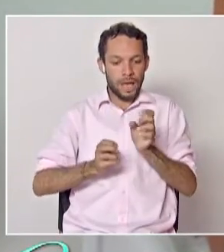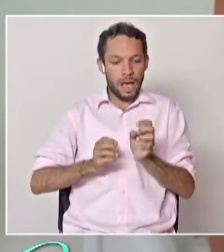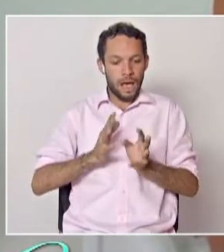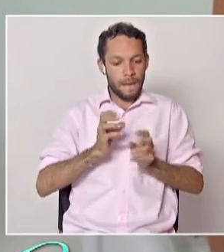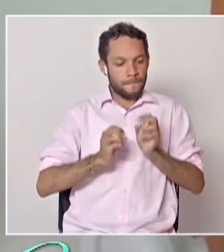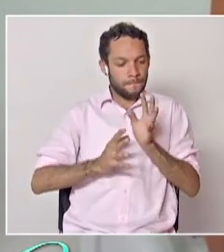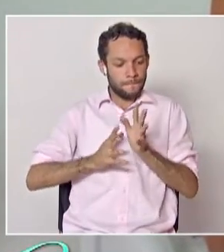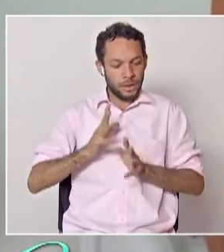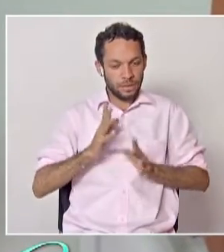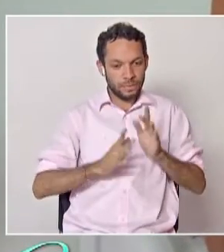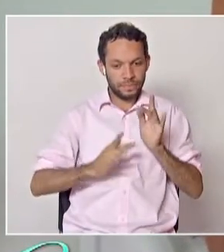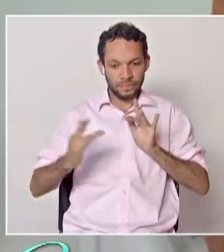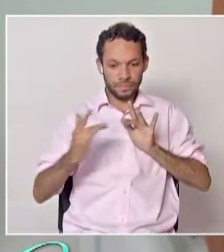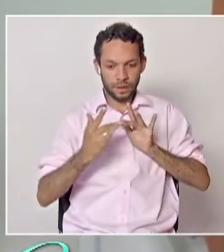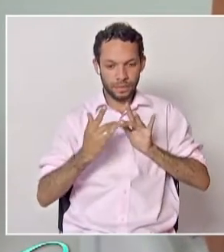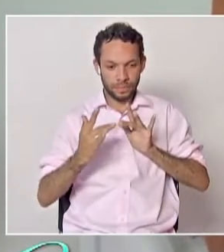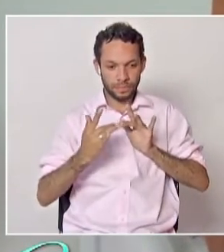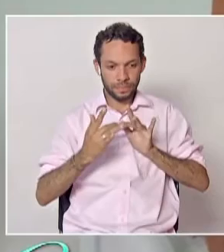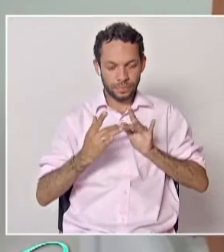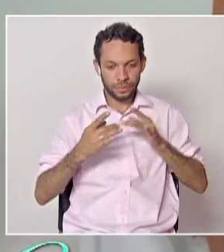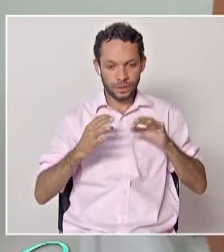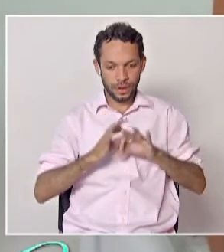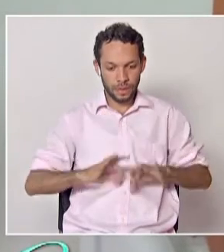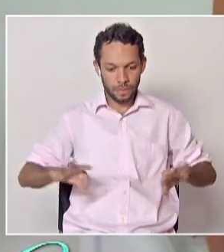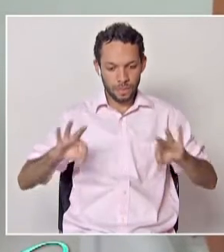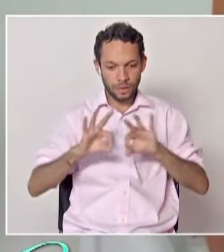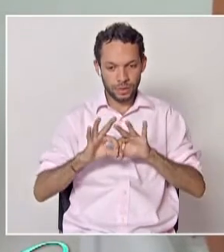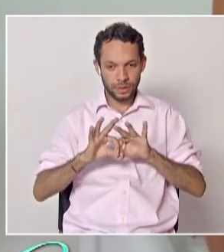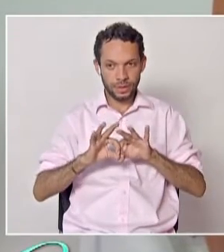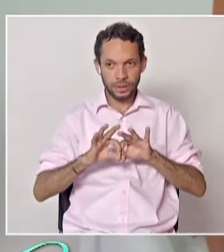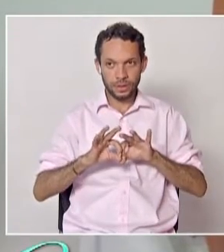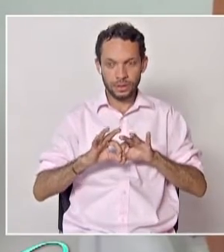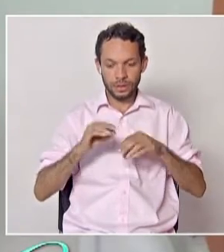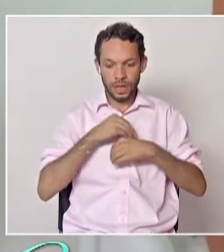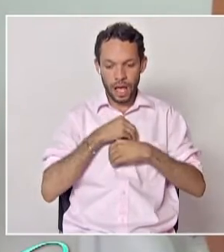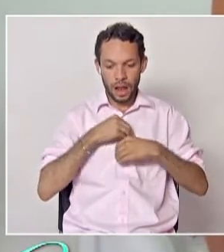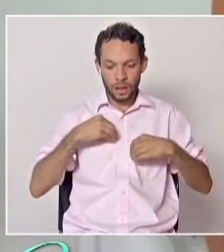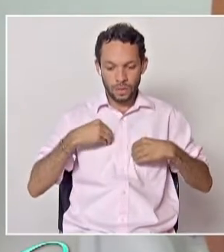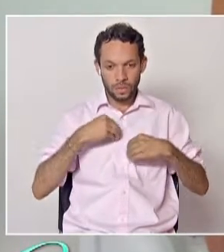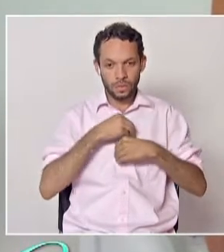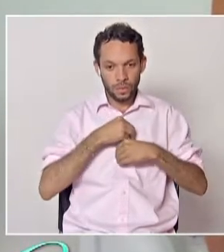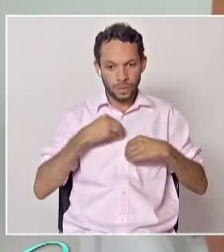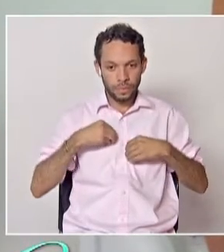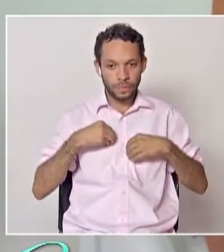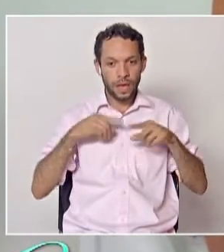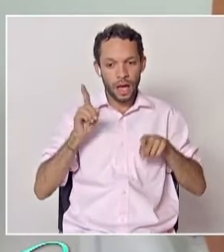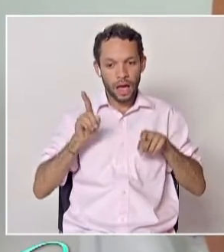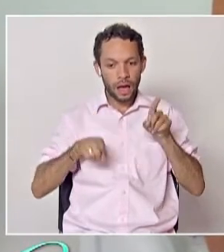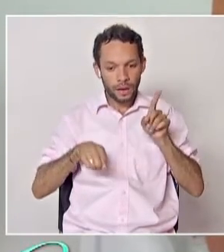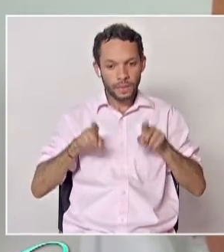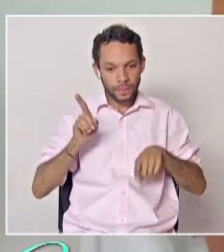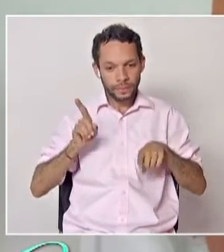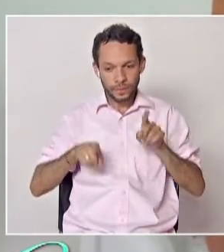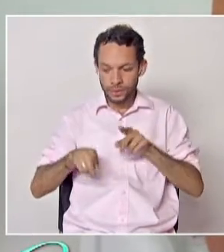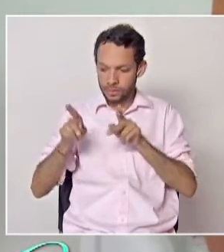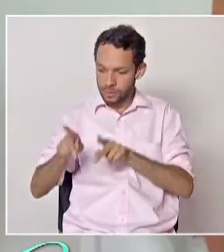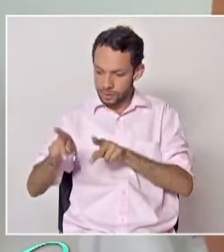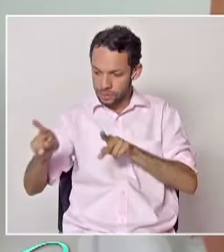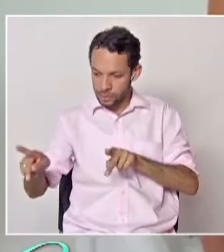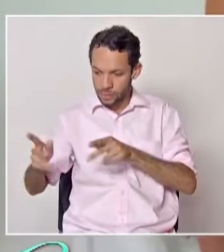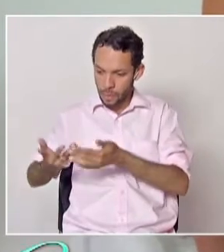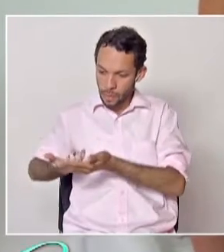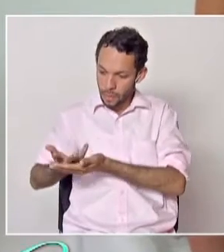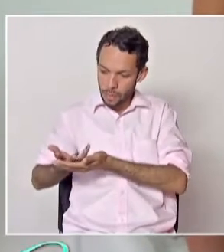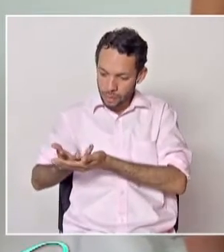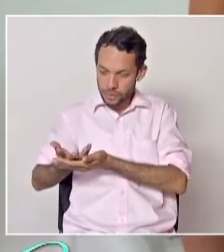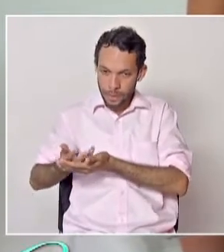maniobras, unos procedimientos que son importantes que la gente, inclusive muchos de ellos, vamos a dar unos tips para que